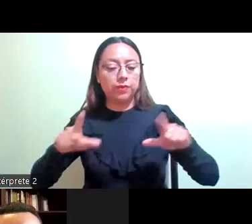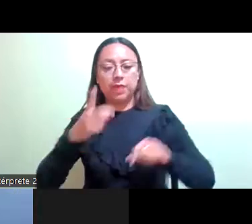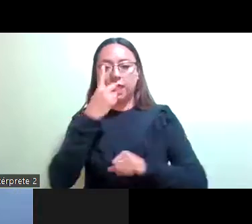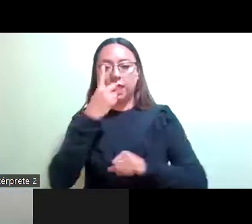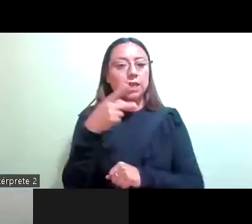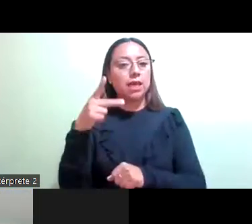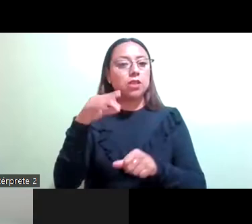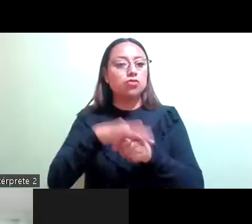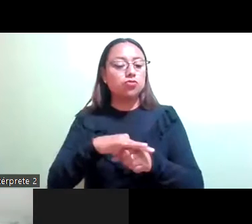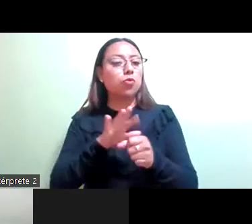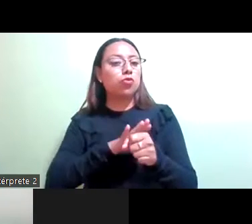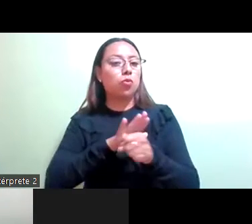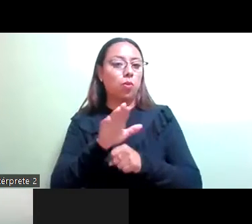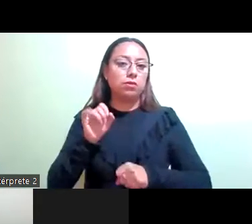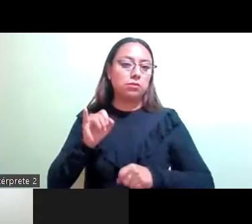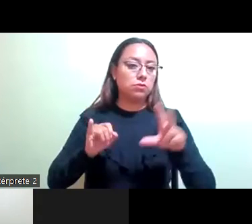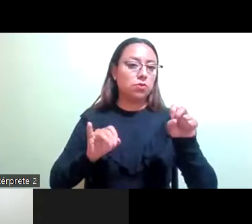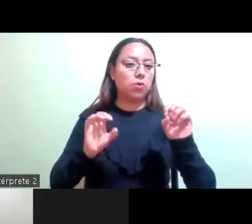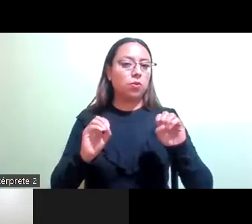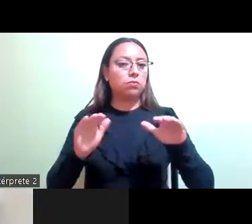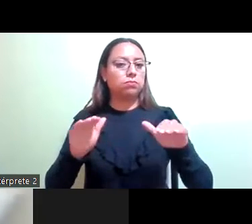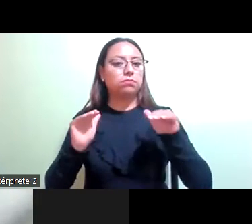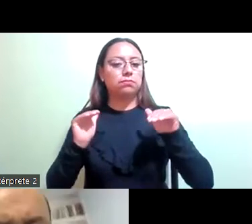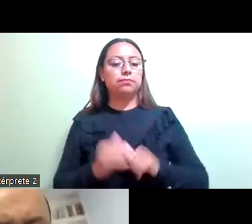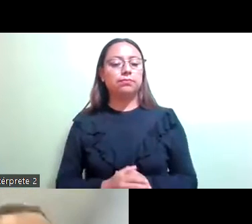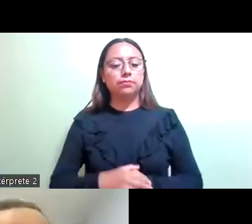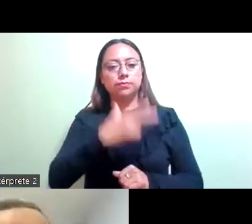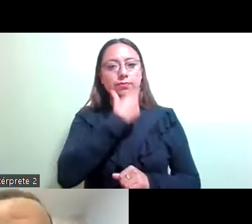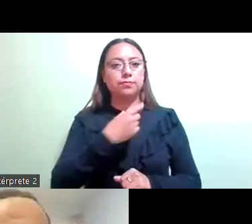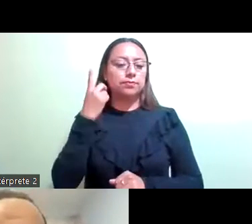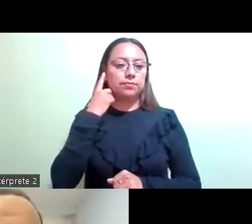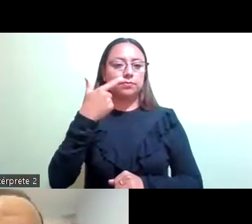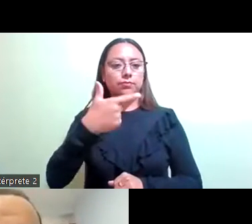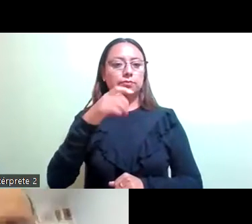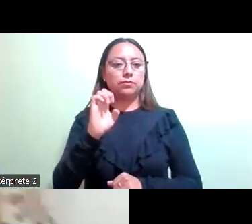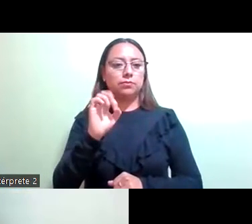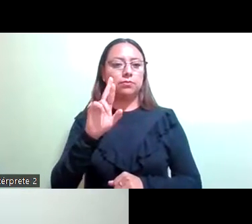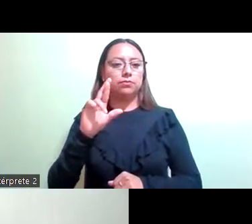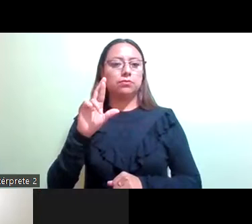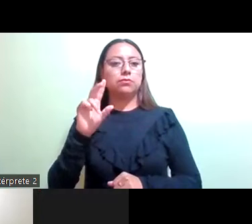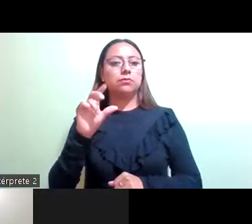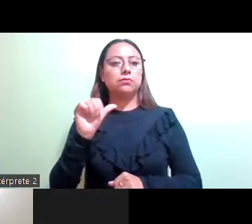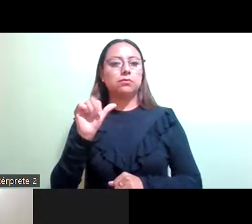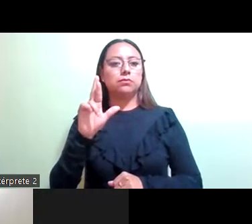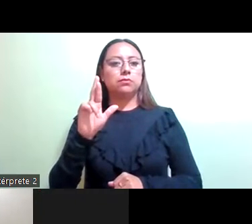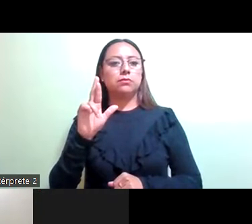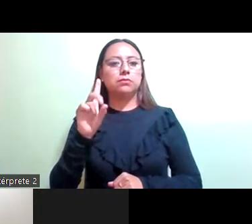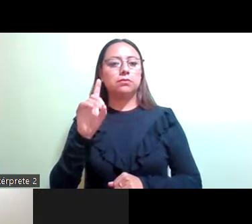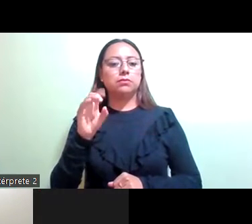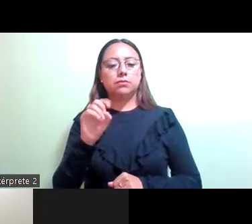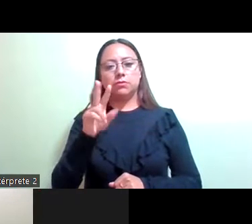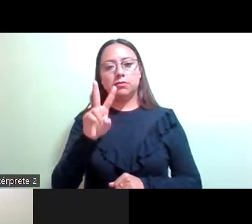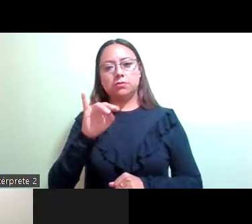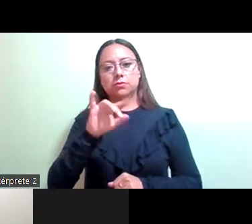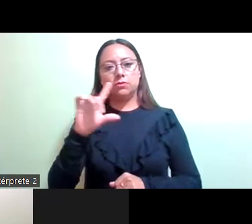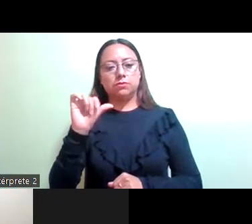voto, que puede ser a favor, en contra o en abstención. Diputado Gerardo Villanueva Albarrán. Gerardo